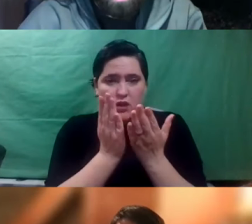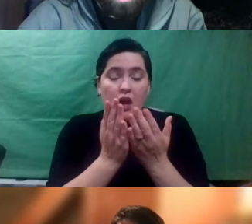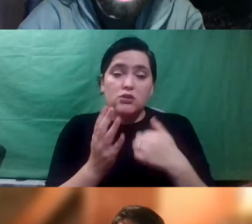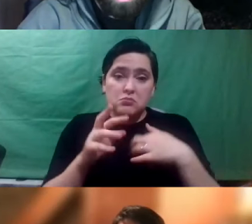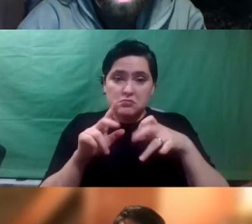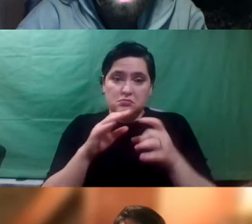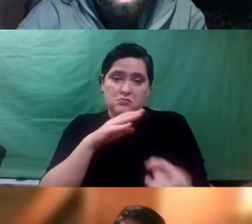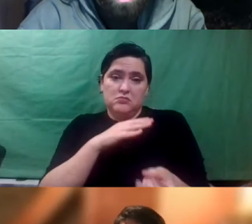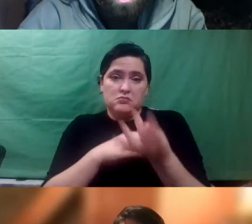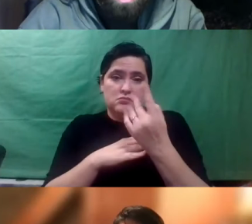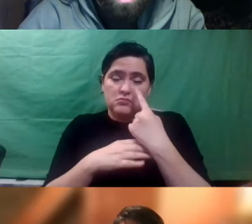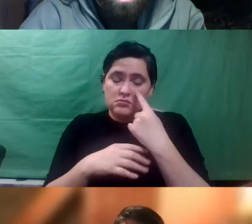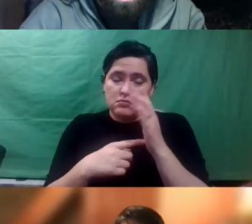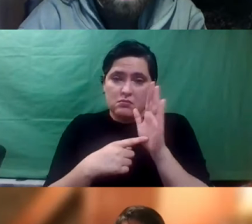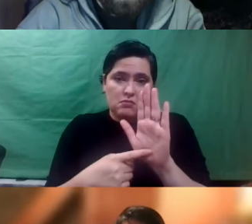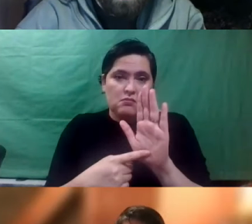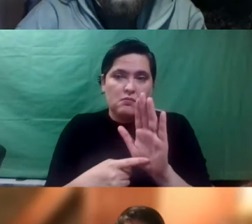tiro, que es